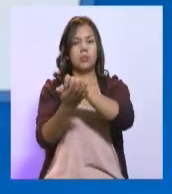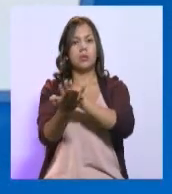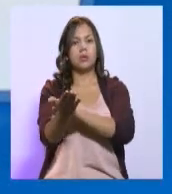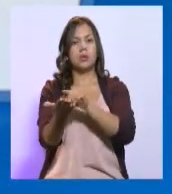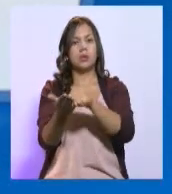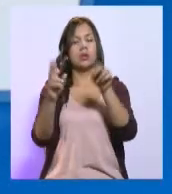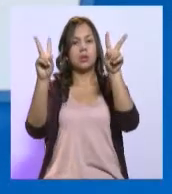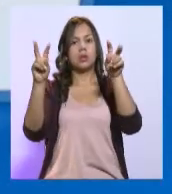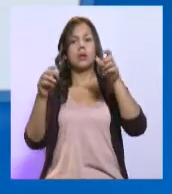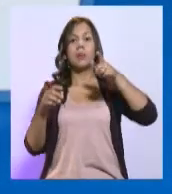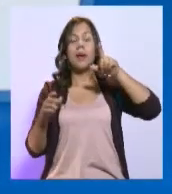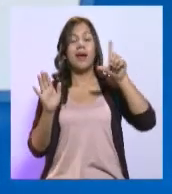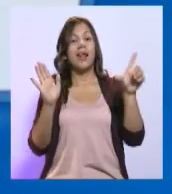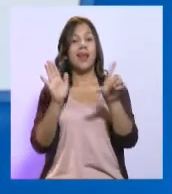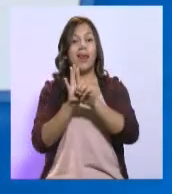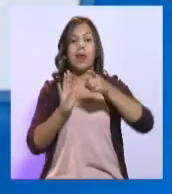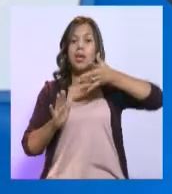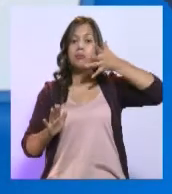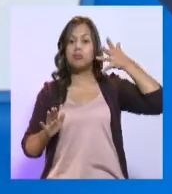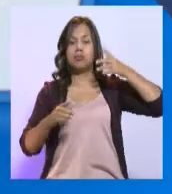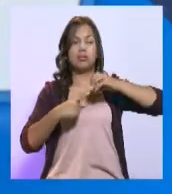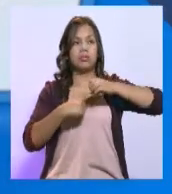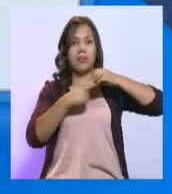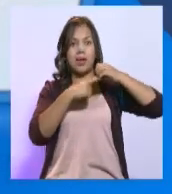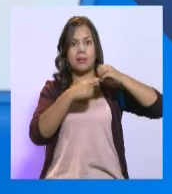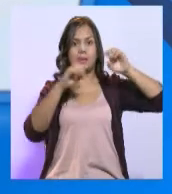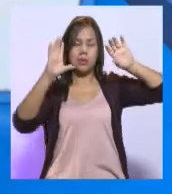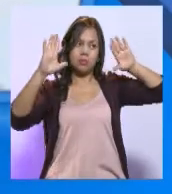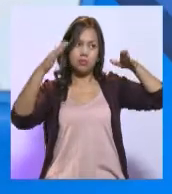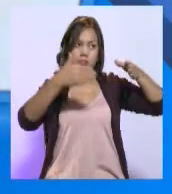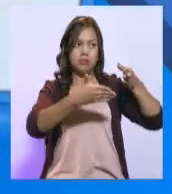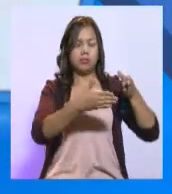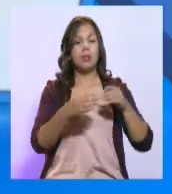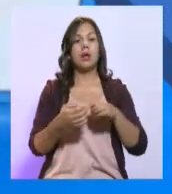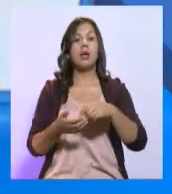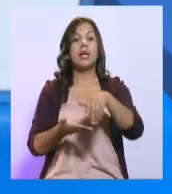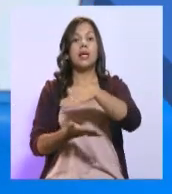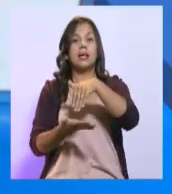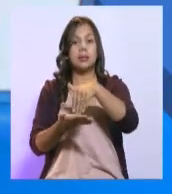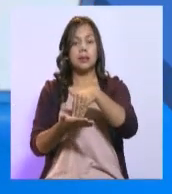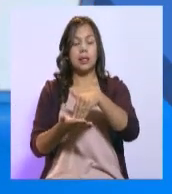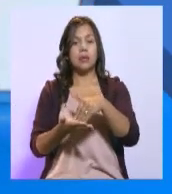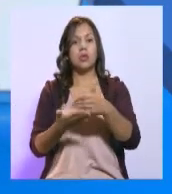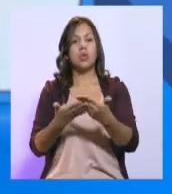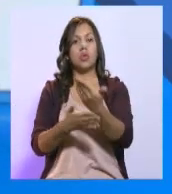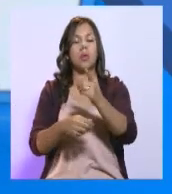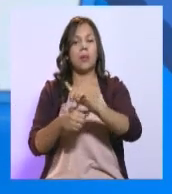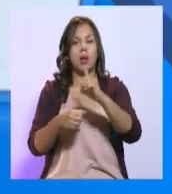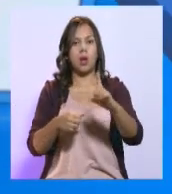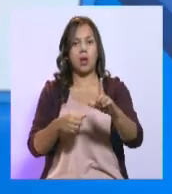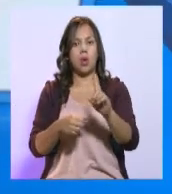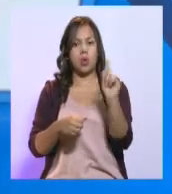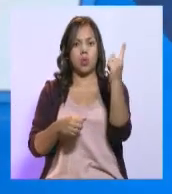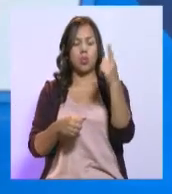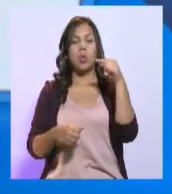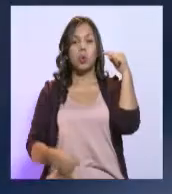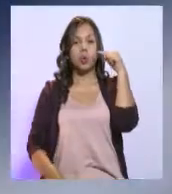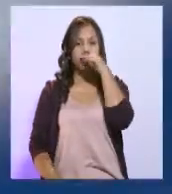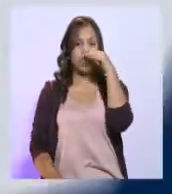de la Circunscripción Territorial Especial Amazónica. Esto en el Centro de Atención Ciudadana de Nueva Loja, Auditorio 1 en